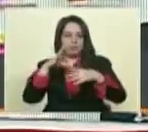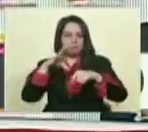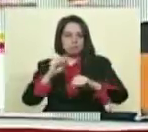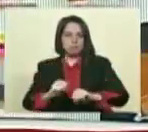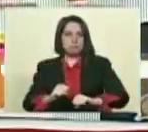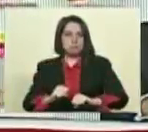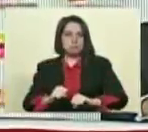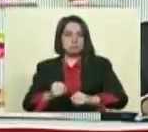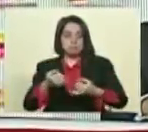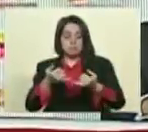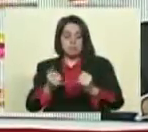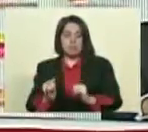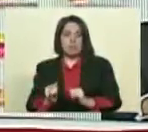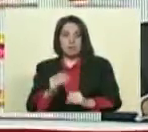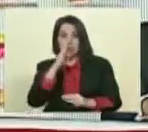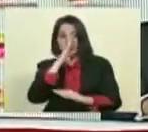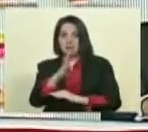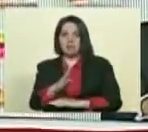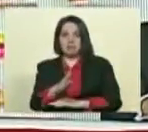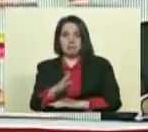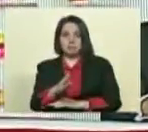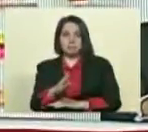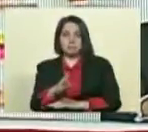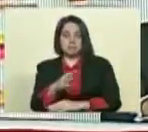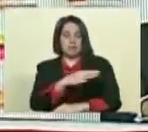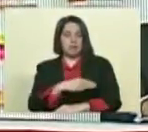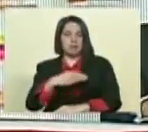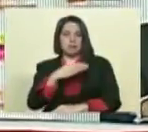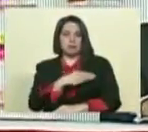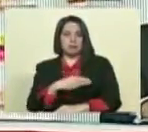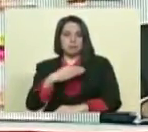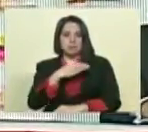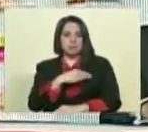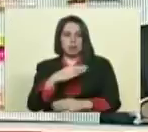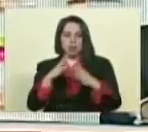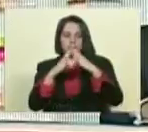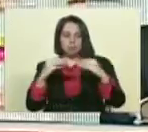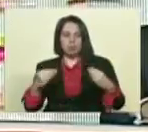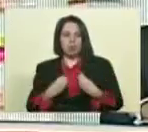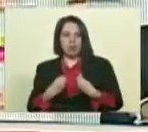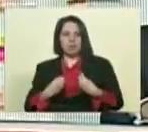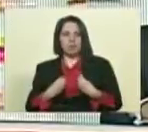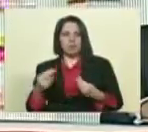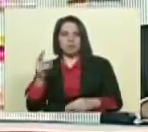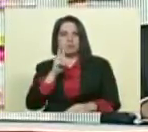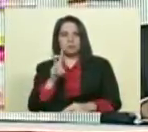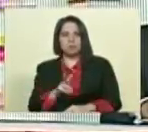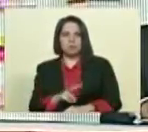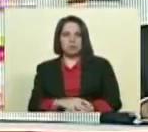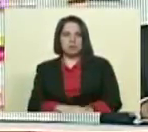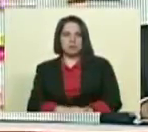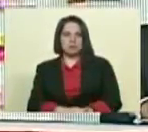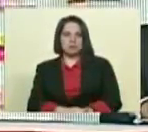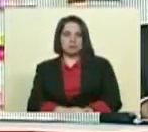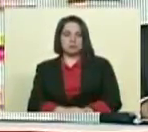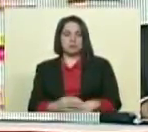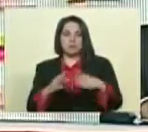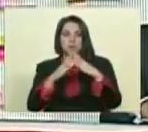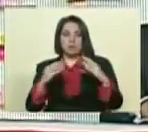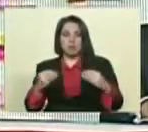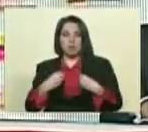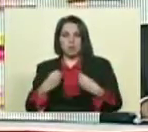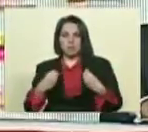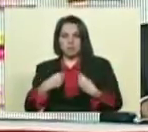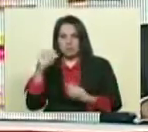que es hija directa de la gran misión A Toda Vida Venezuela. De A Toda Vida